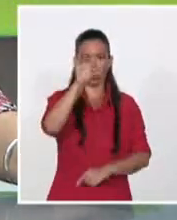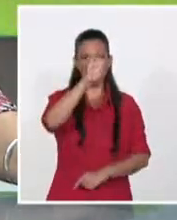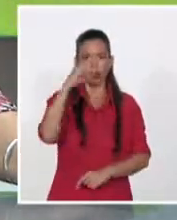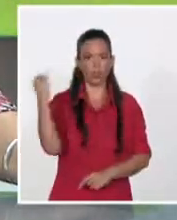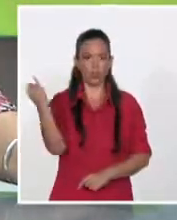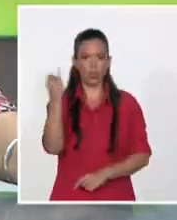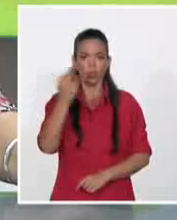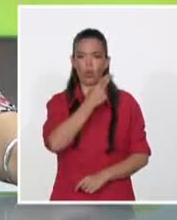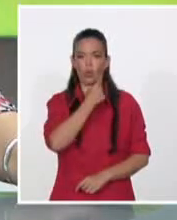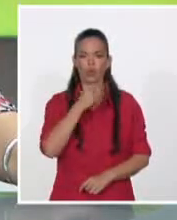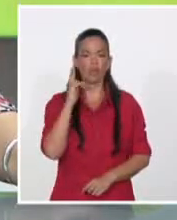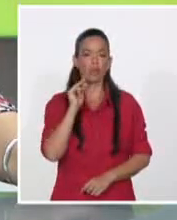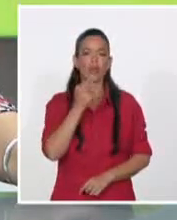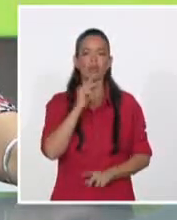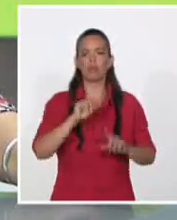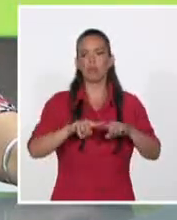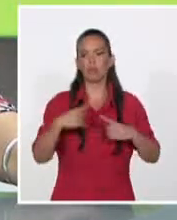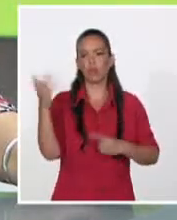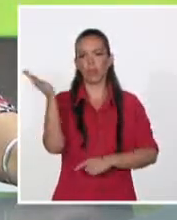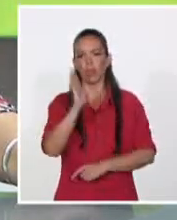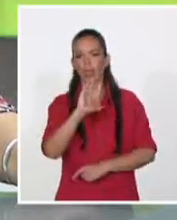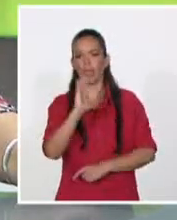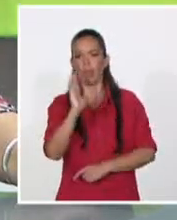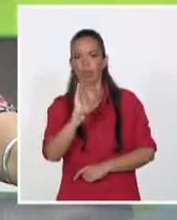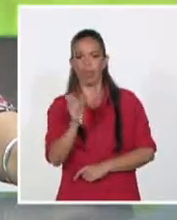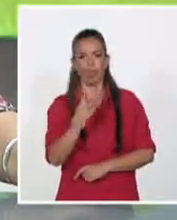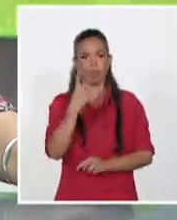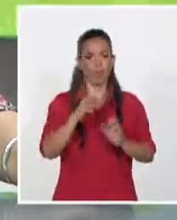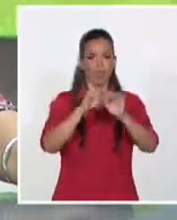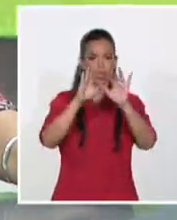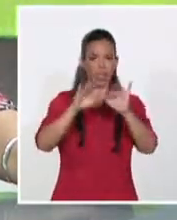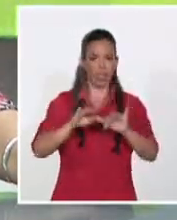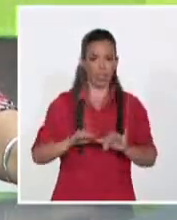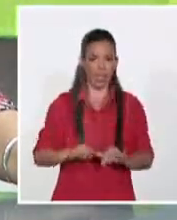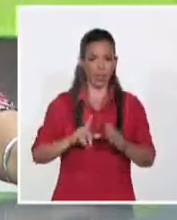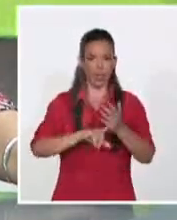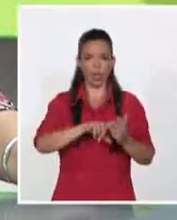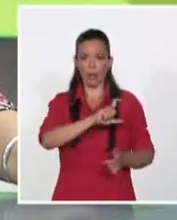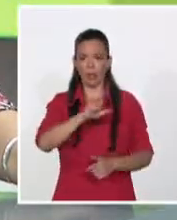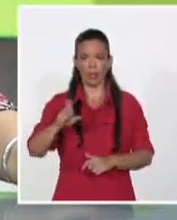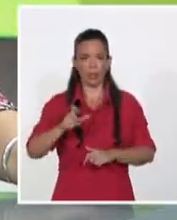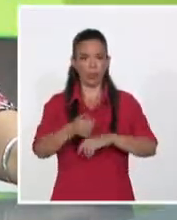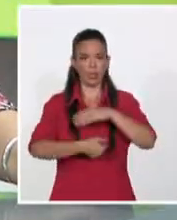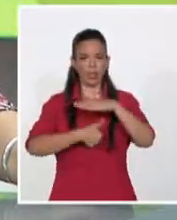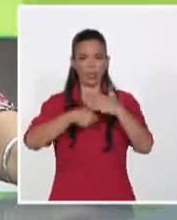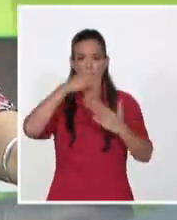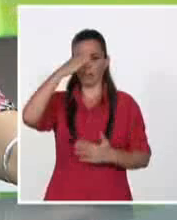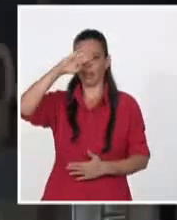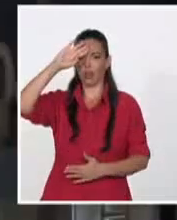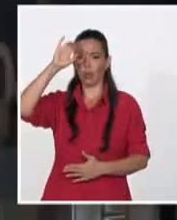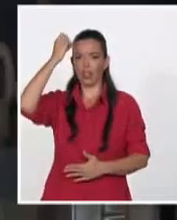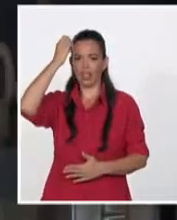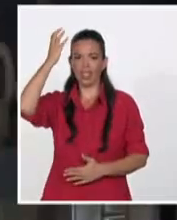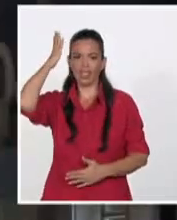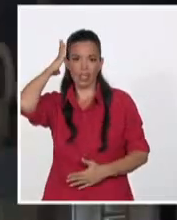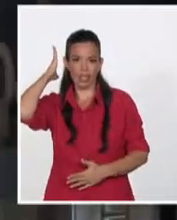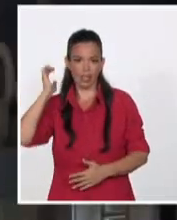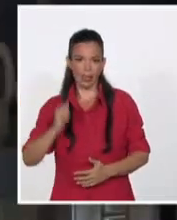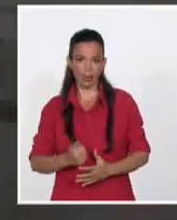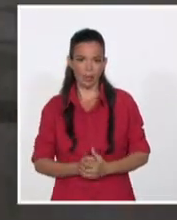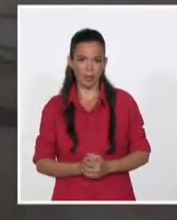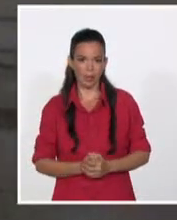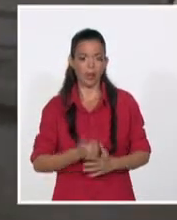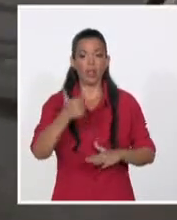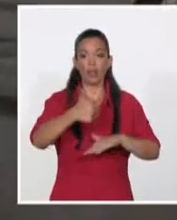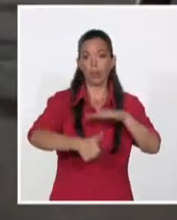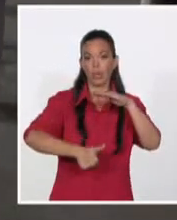despedir al primer secretario del Comité Central del Partido Comunista de Cuba y presidente de la República, Miguel Díaz-Canel Bermúdez. El presidente